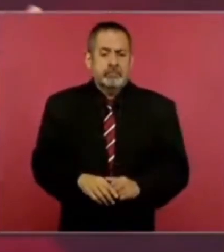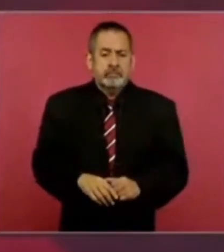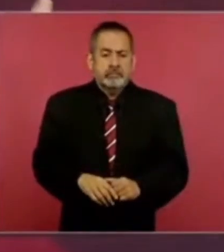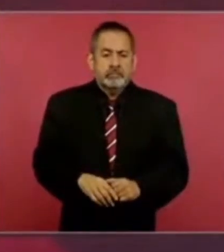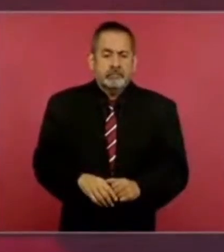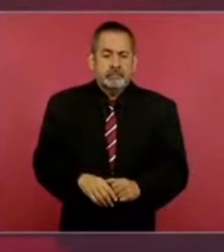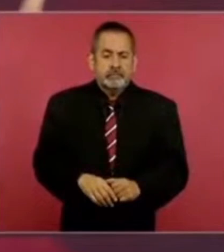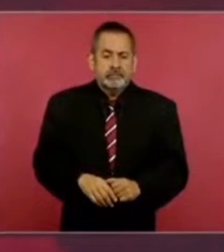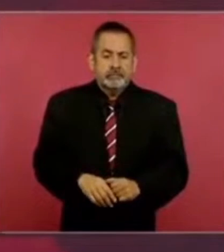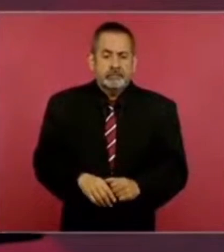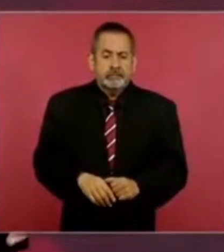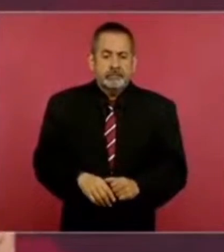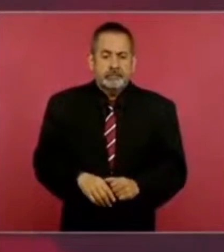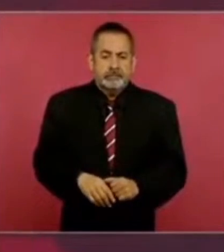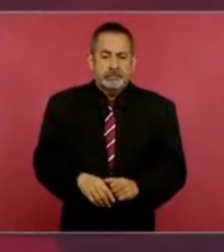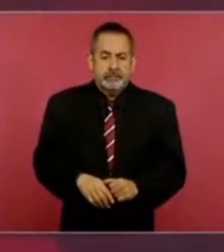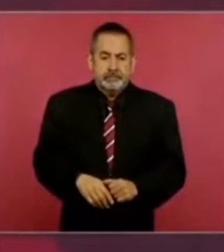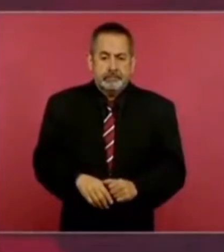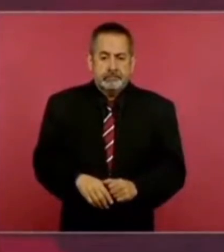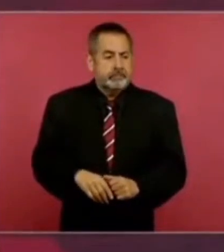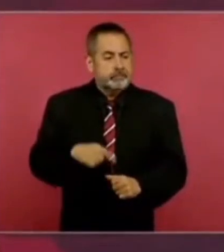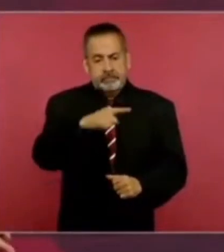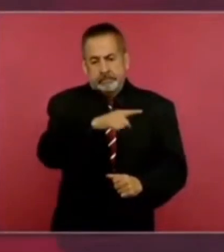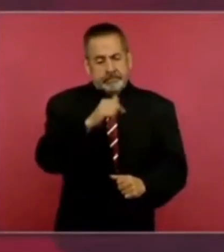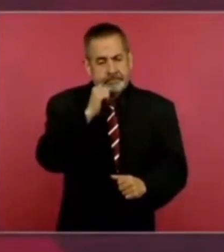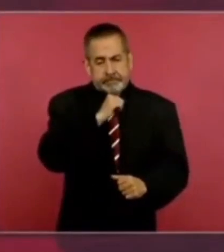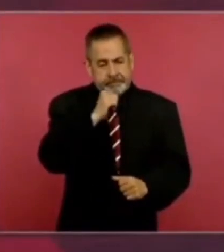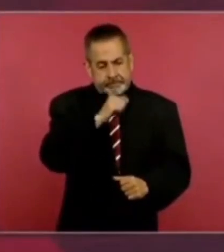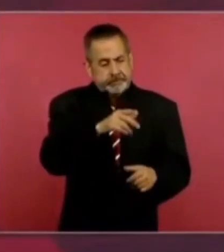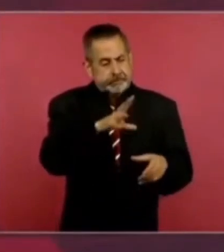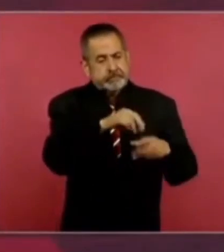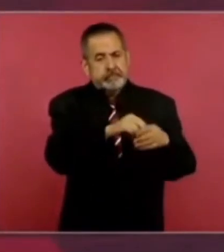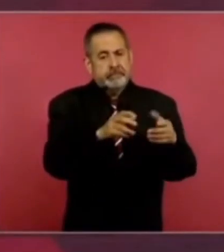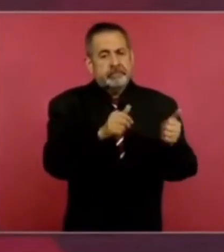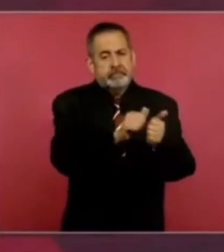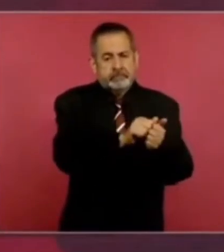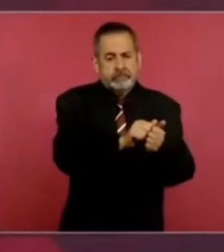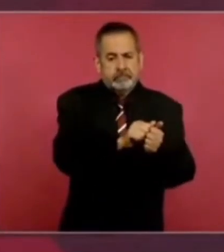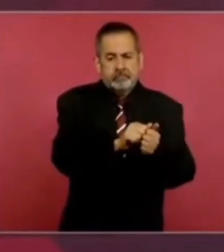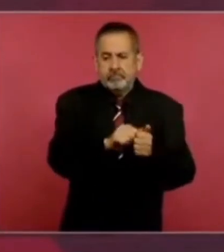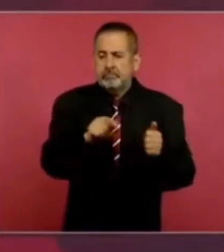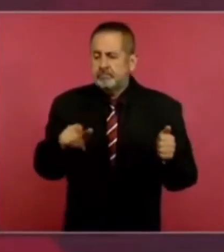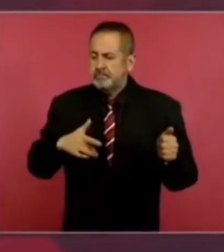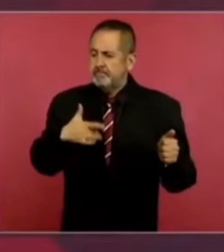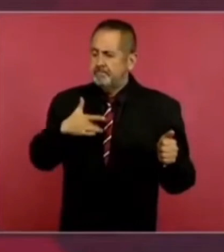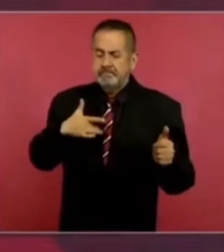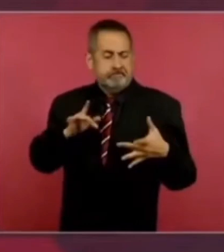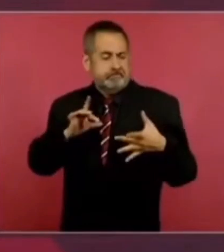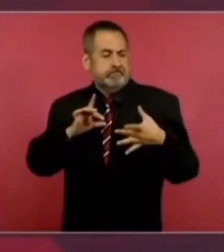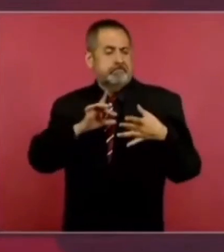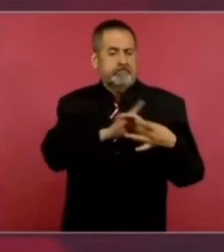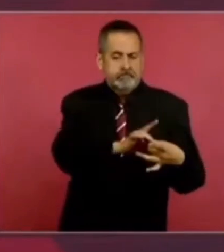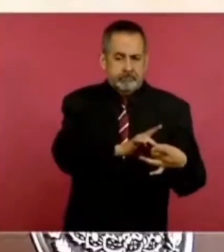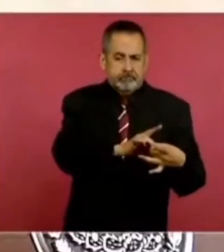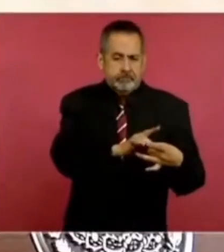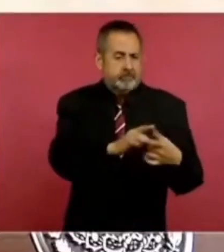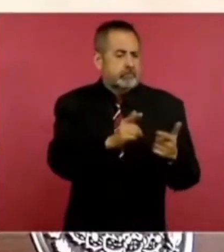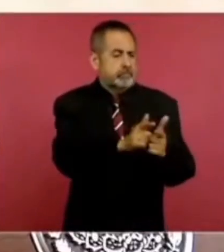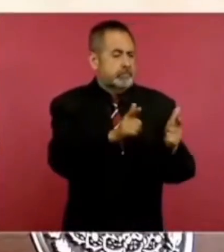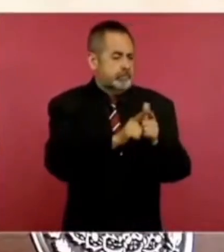y pues siempre hay una solidaridad de